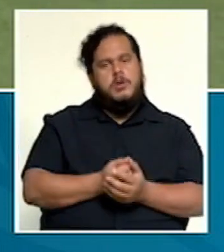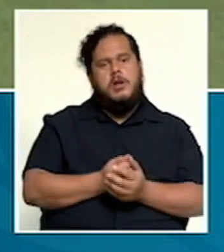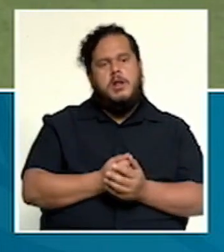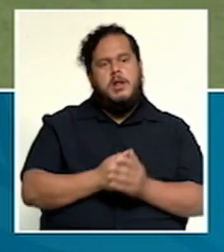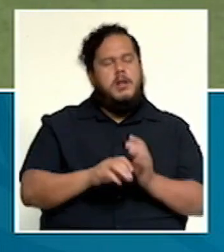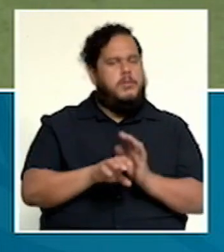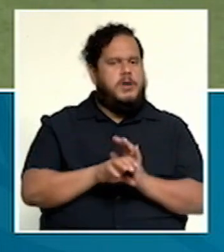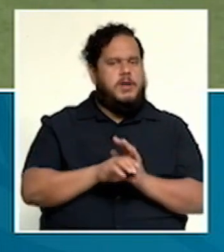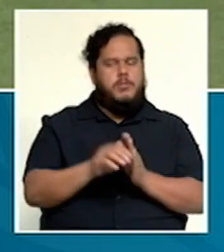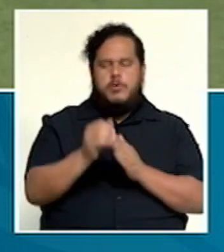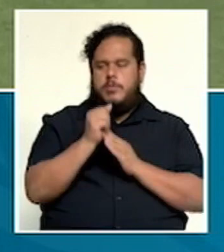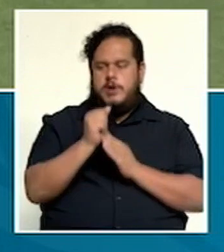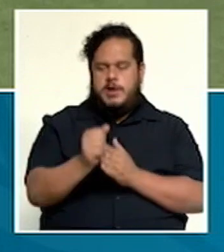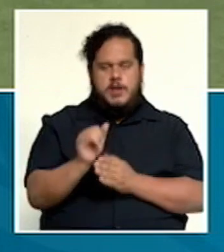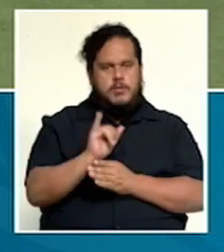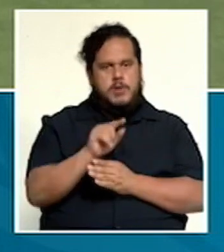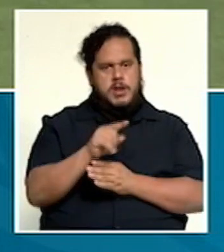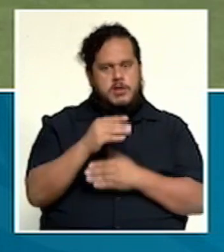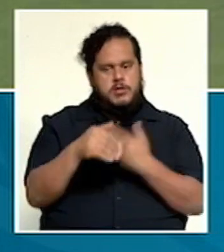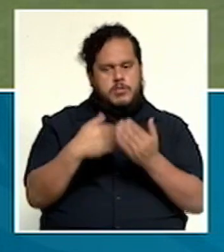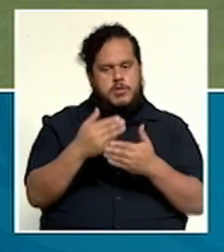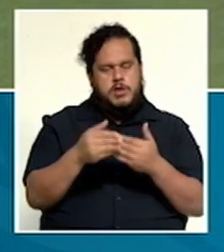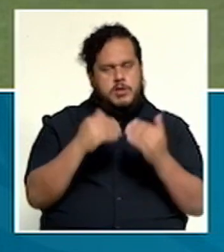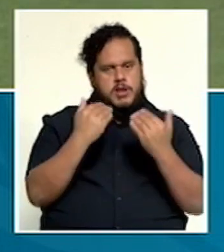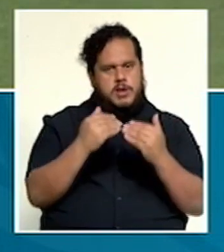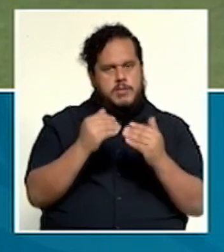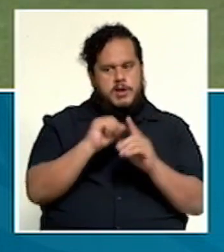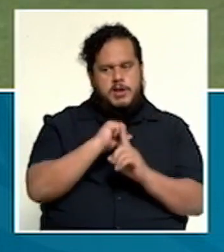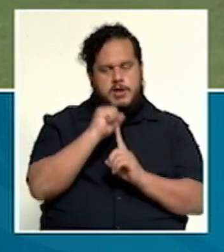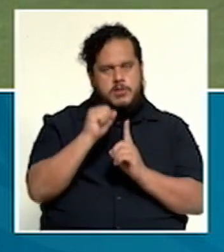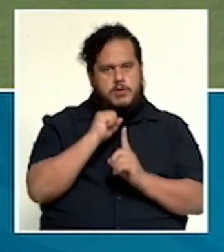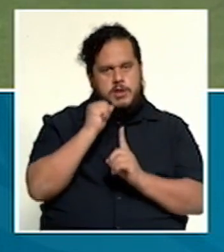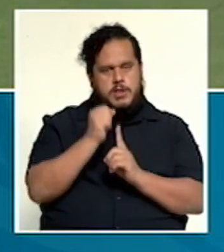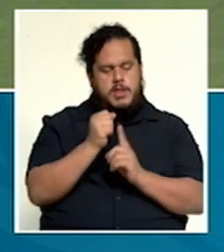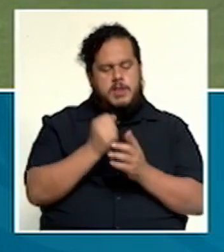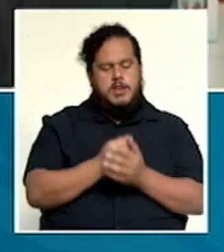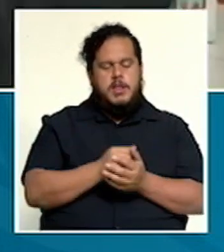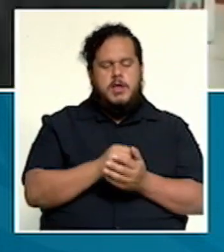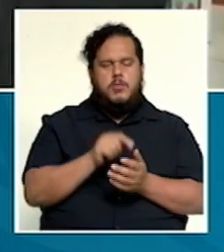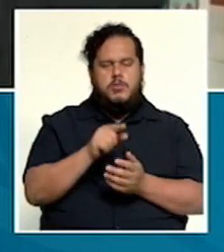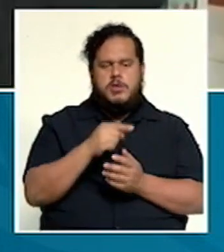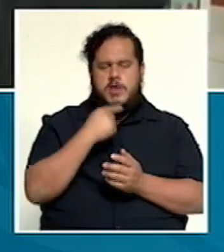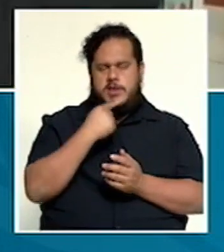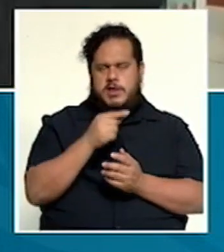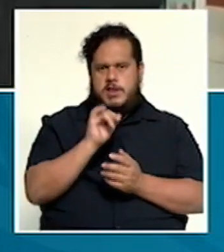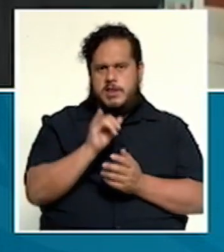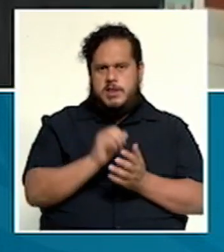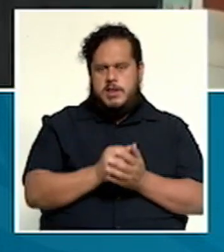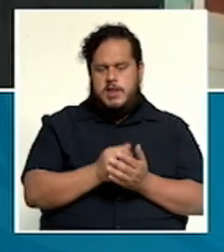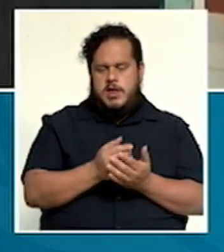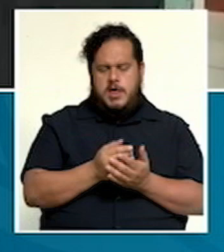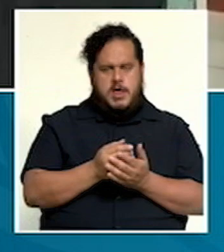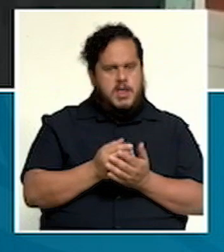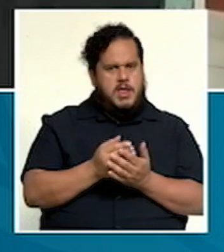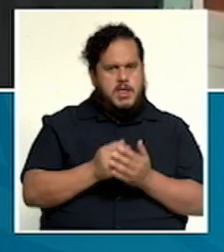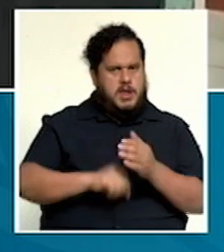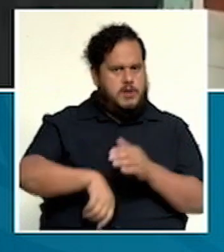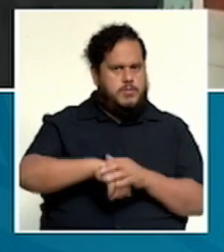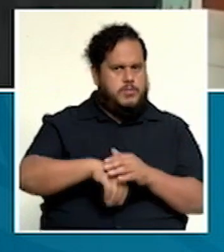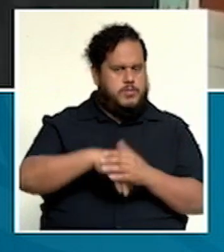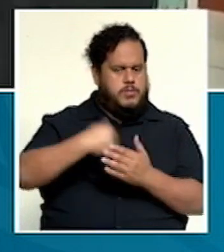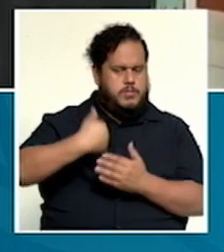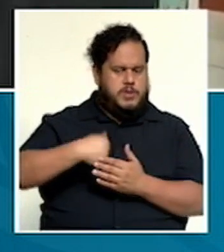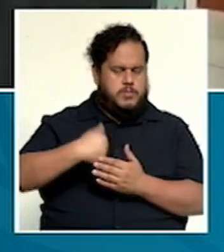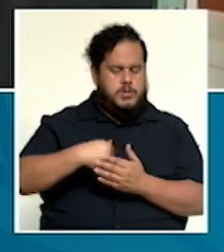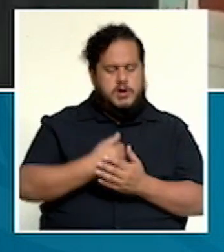como liderando también esos procesos a nivel de sociedad, ¿verdad? Y como usted menciona, sí, obviamente en el fútbol masculino ha